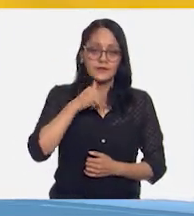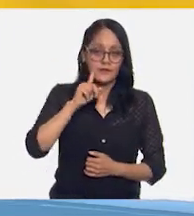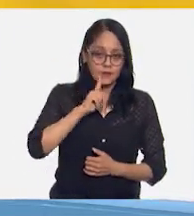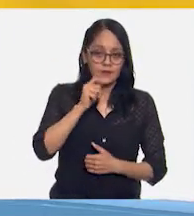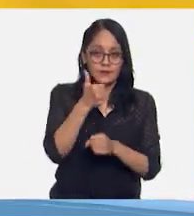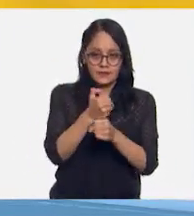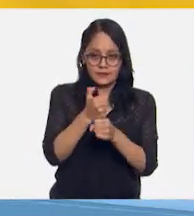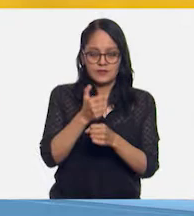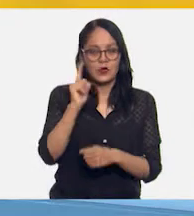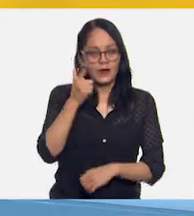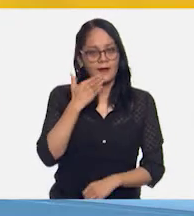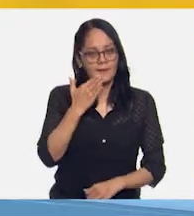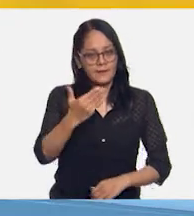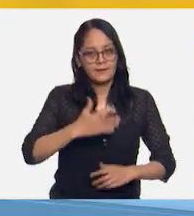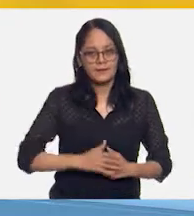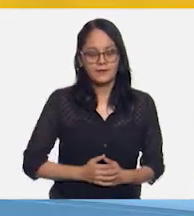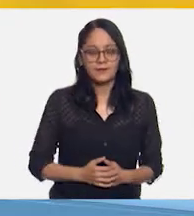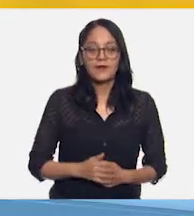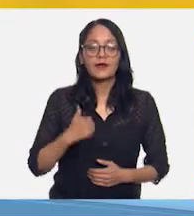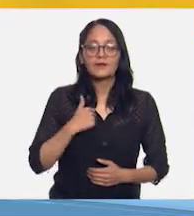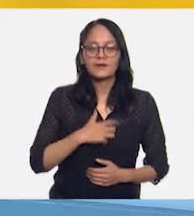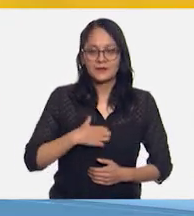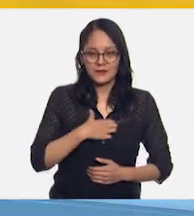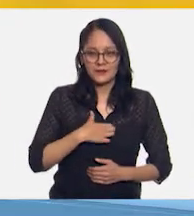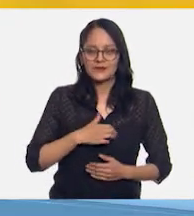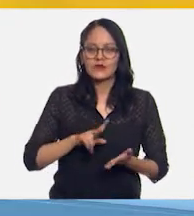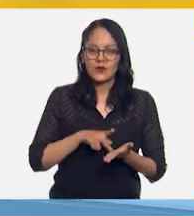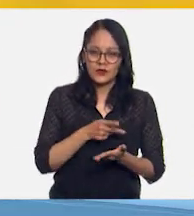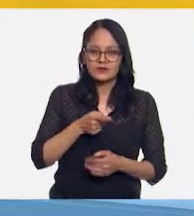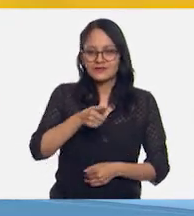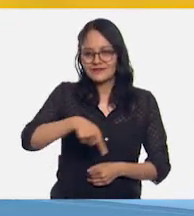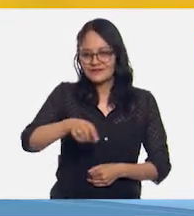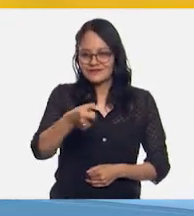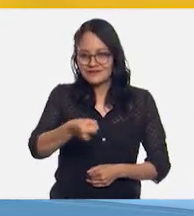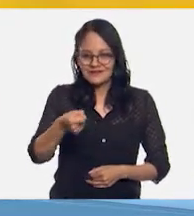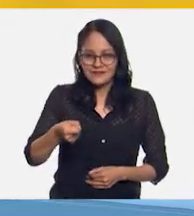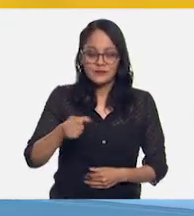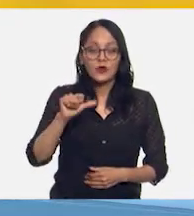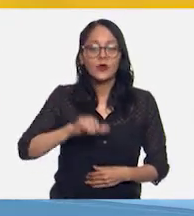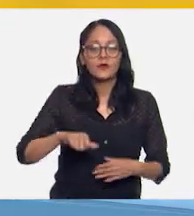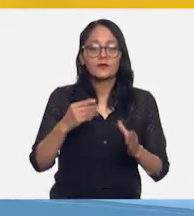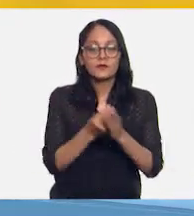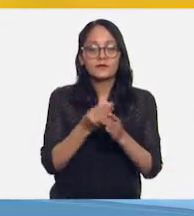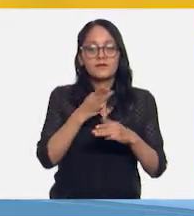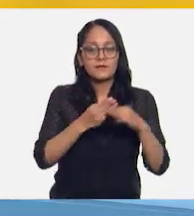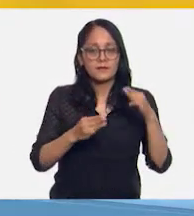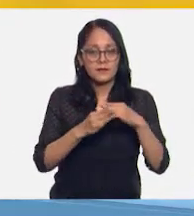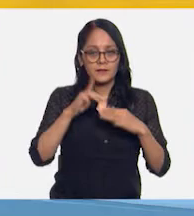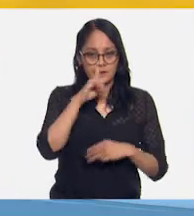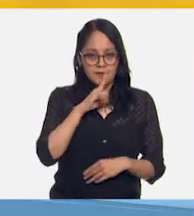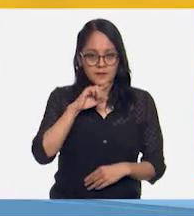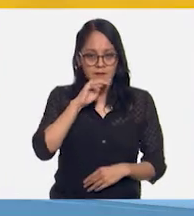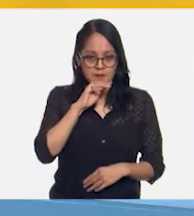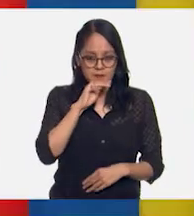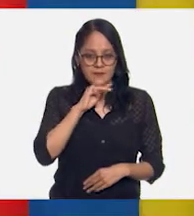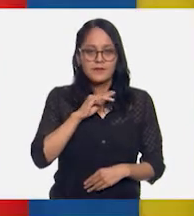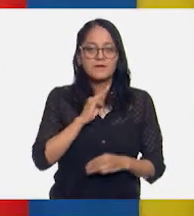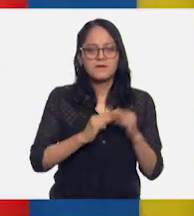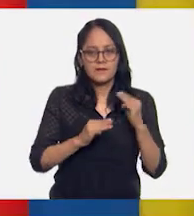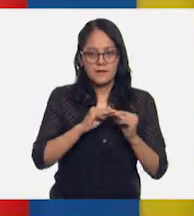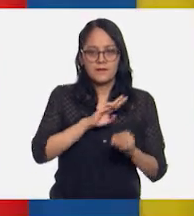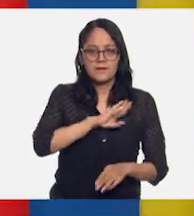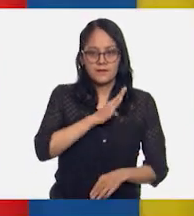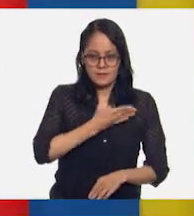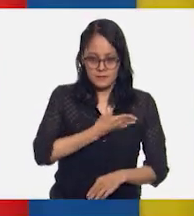sexto grado. Me alegra bastante poder volver a saludarlos hoy en su clase de lengua materna español. A mí también